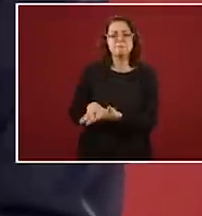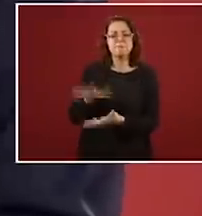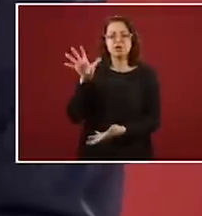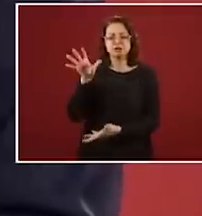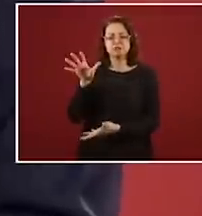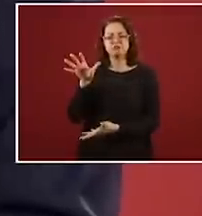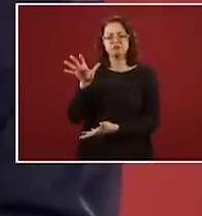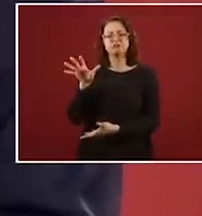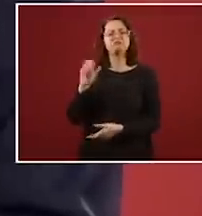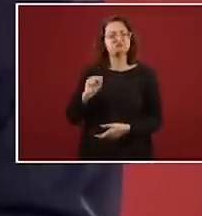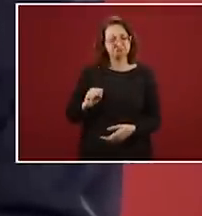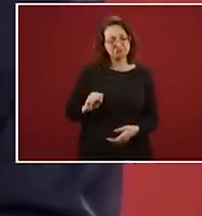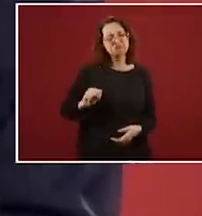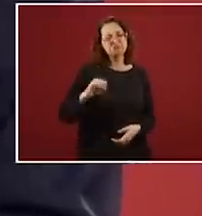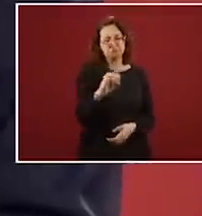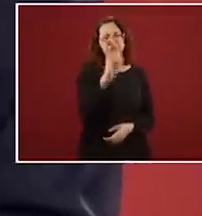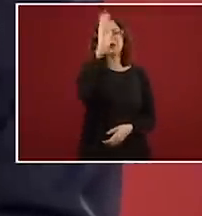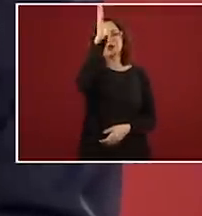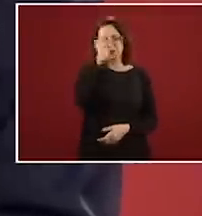han suscrito